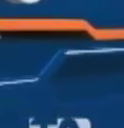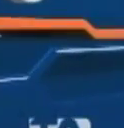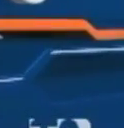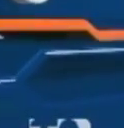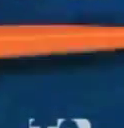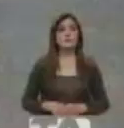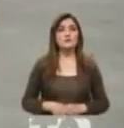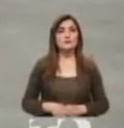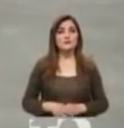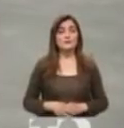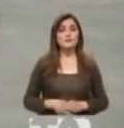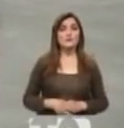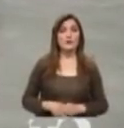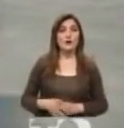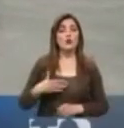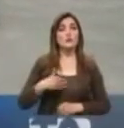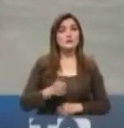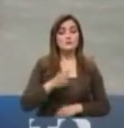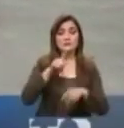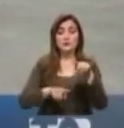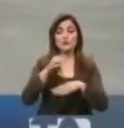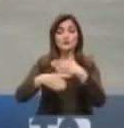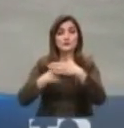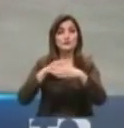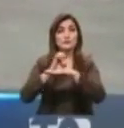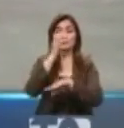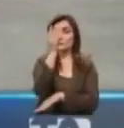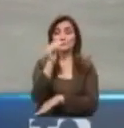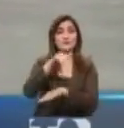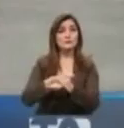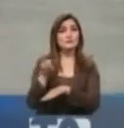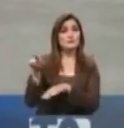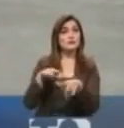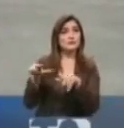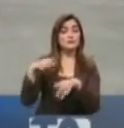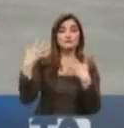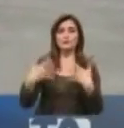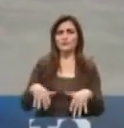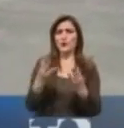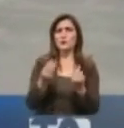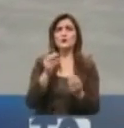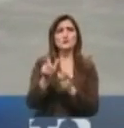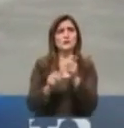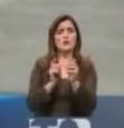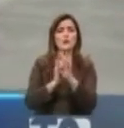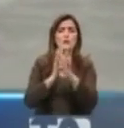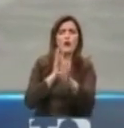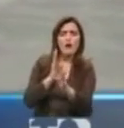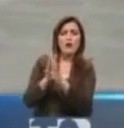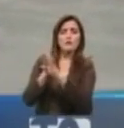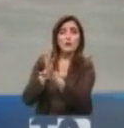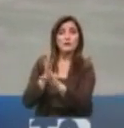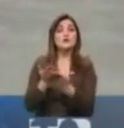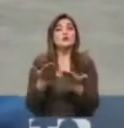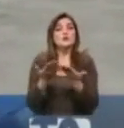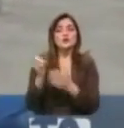qué te dicen los amigos televidentes de todo el país buenas tardes en este sector es uno de los puntos de alta concentración de aquellas personas que